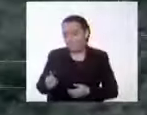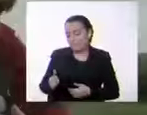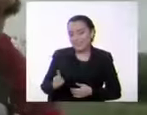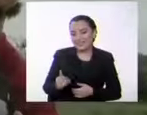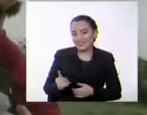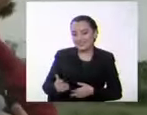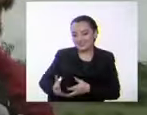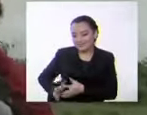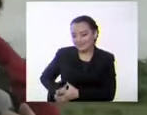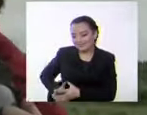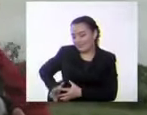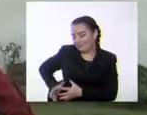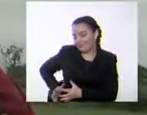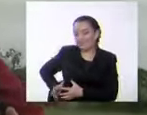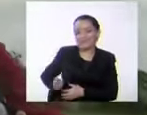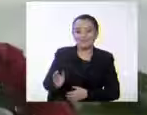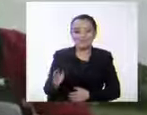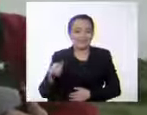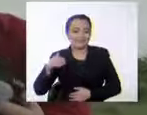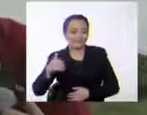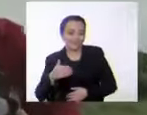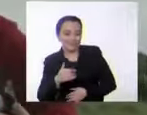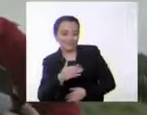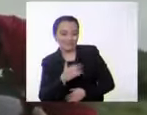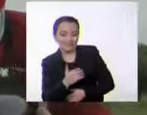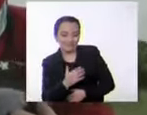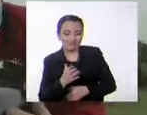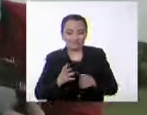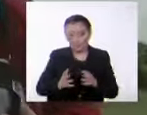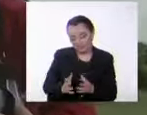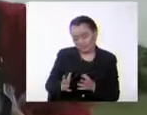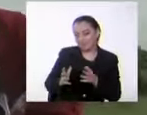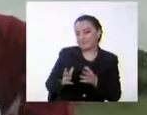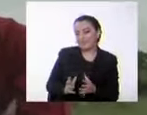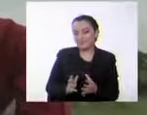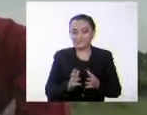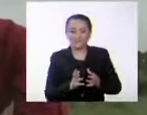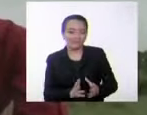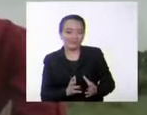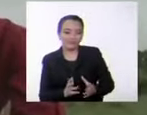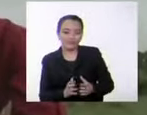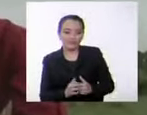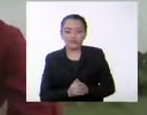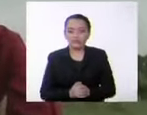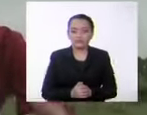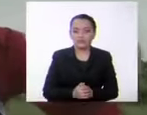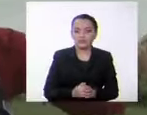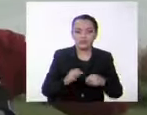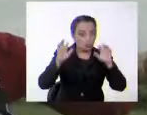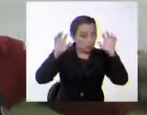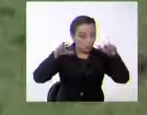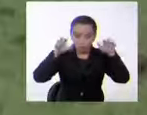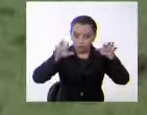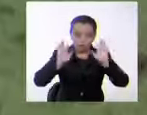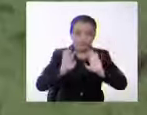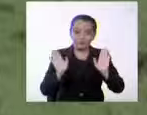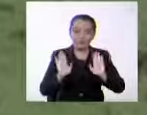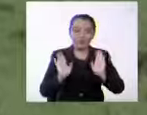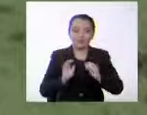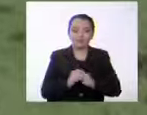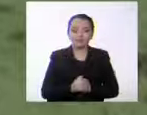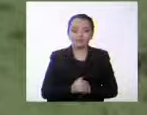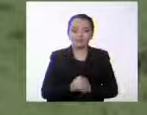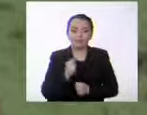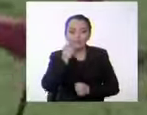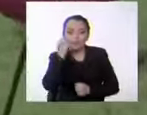de una bocona y cornuda rana. Señor Max, parece que ya no llueve. Creo que podríamos buscar